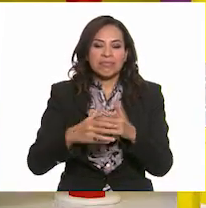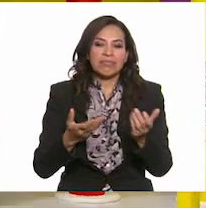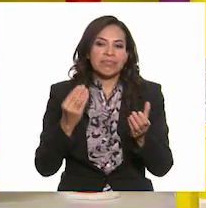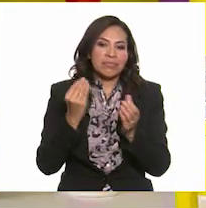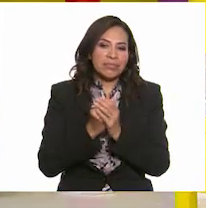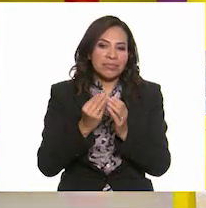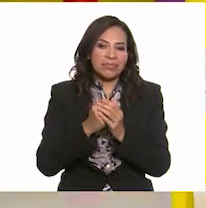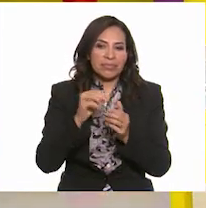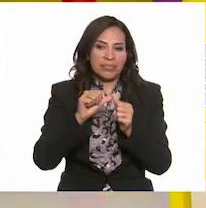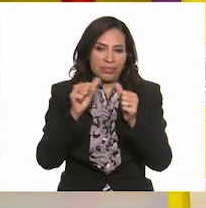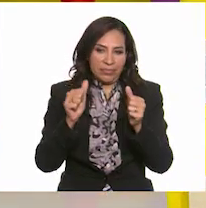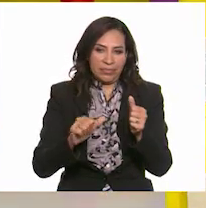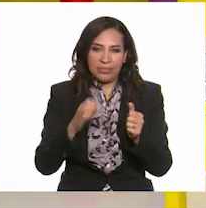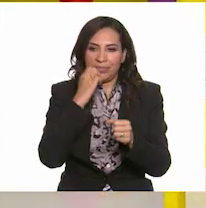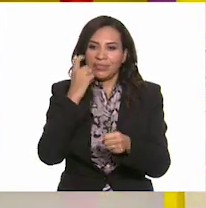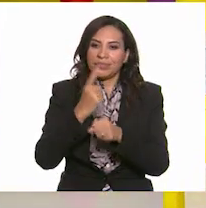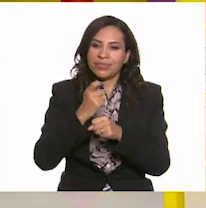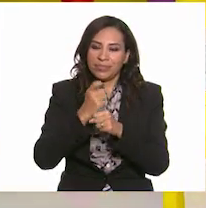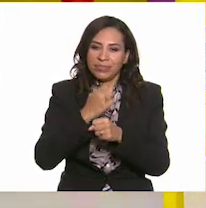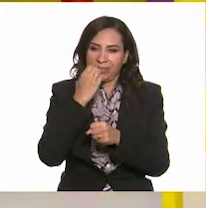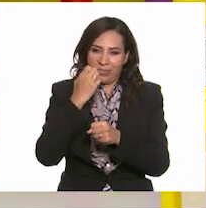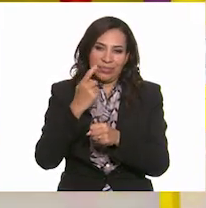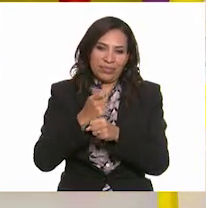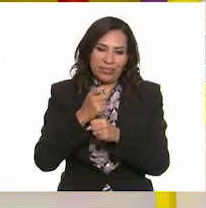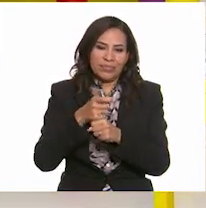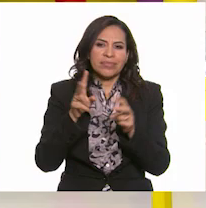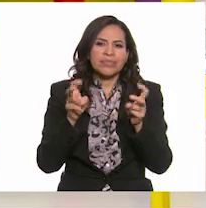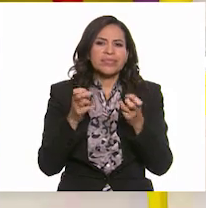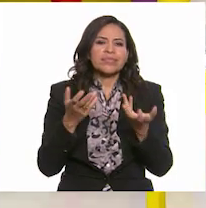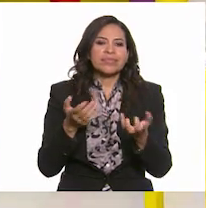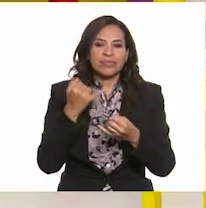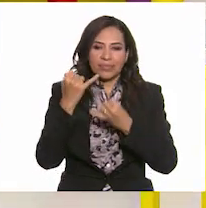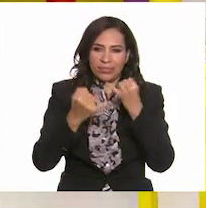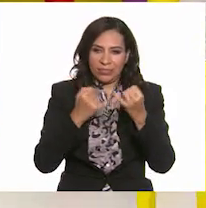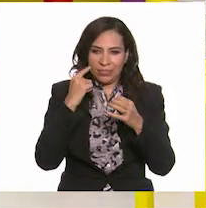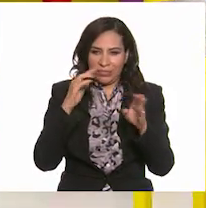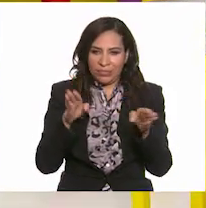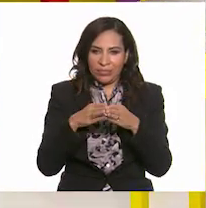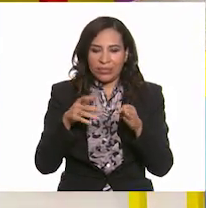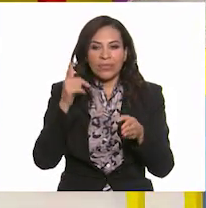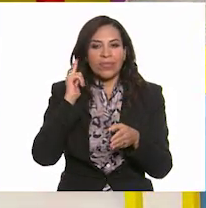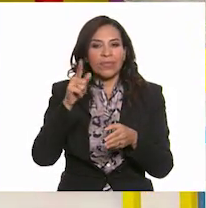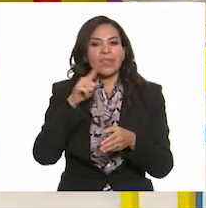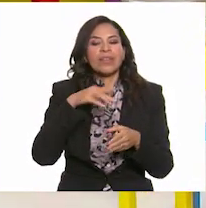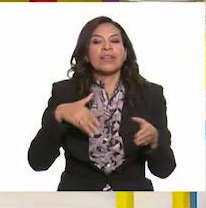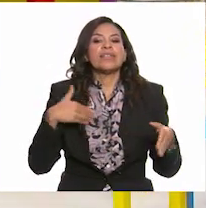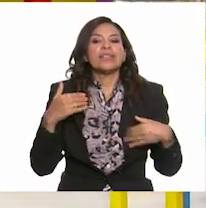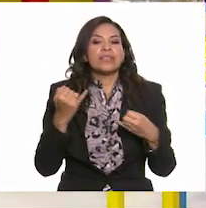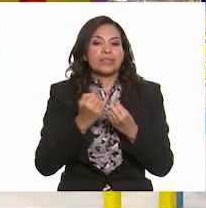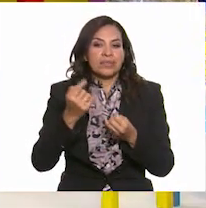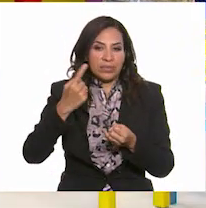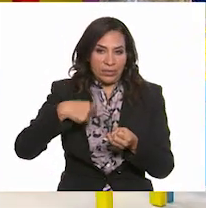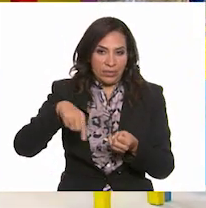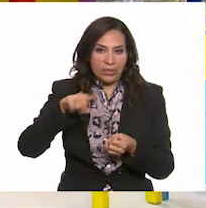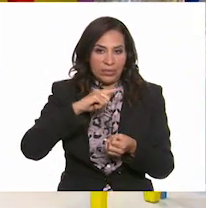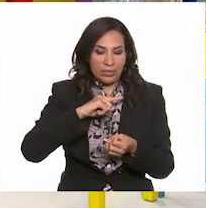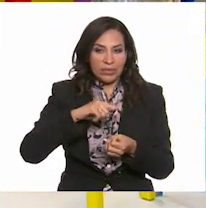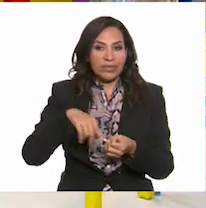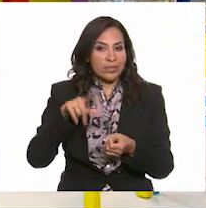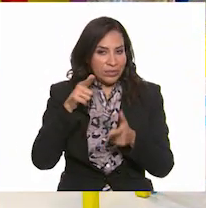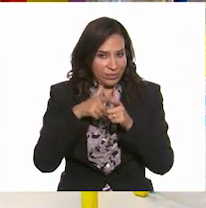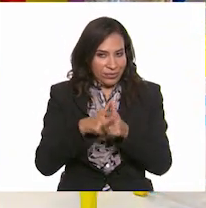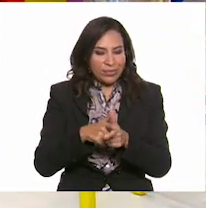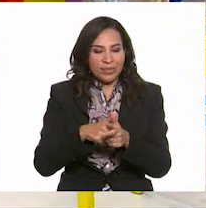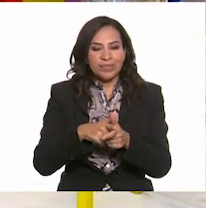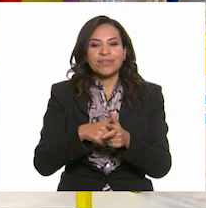nuestra clase de artes del primer grado de primaria. El tema fue juego musical. Esperamos que lo hayan disfrutado tanto como nosotros. No te